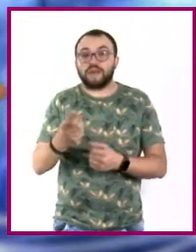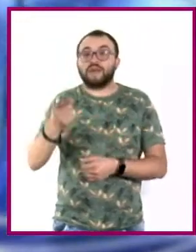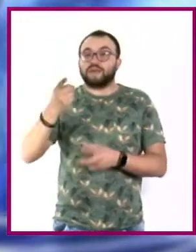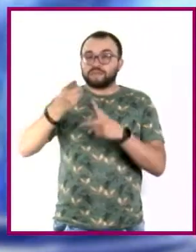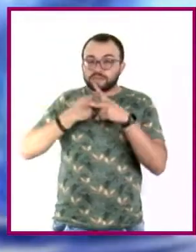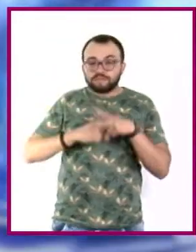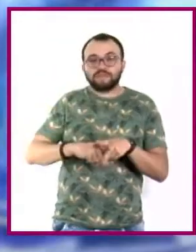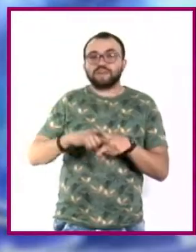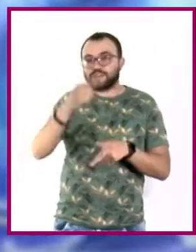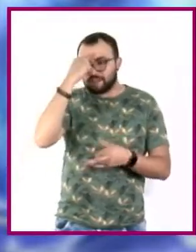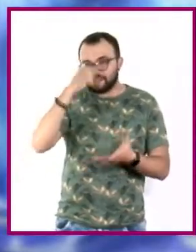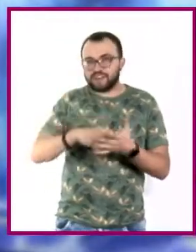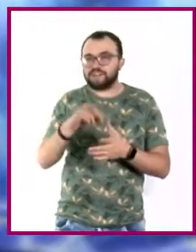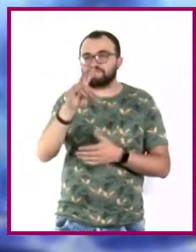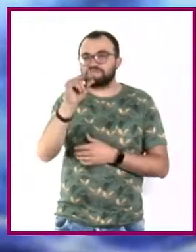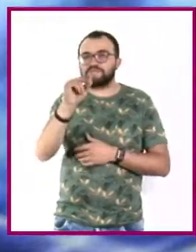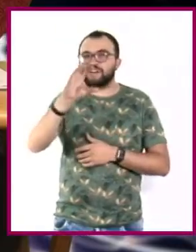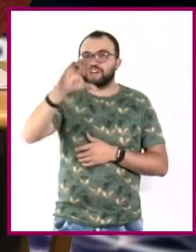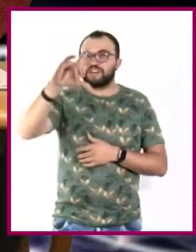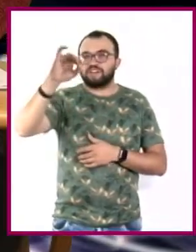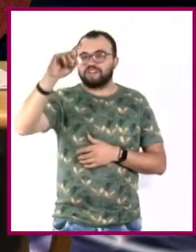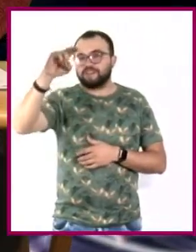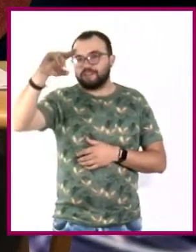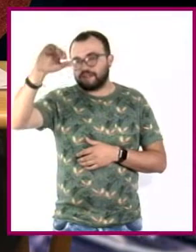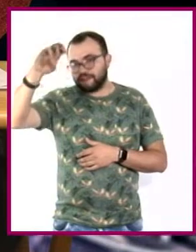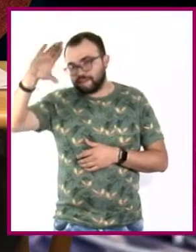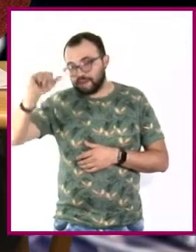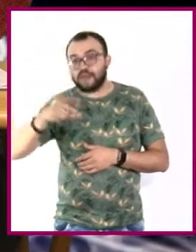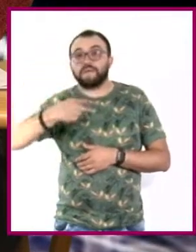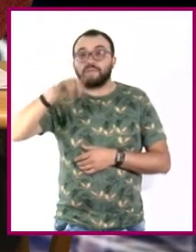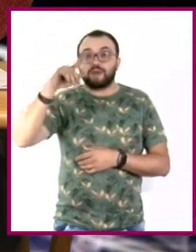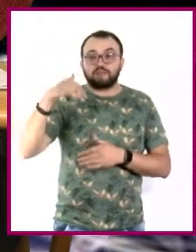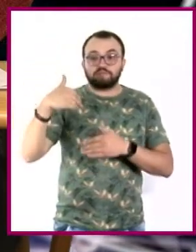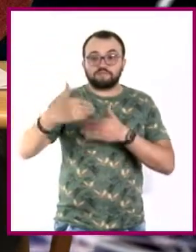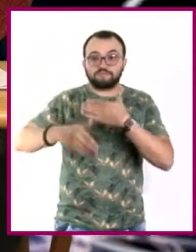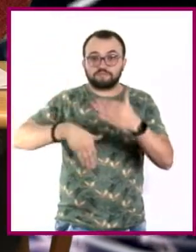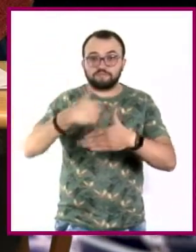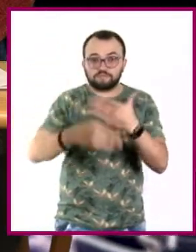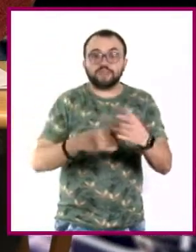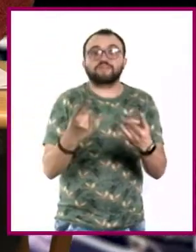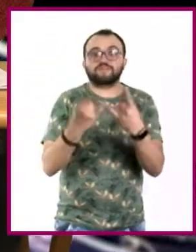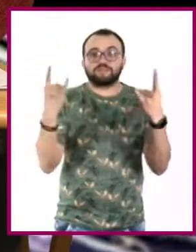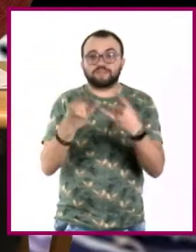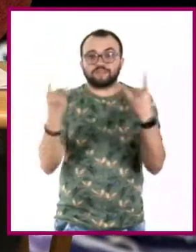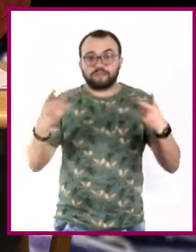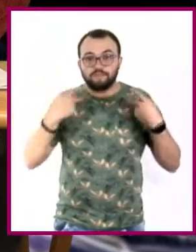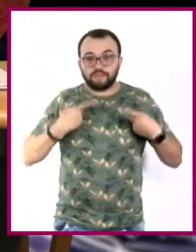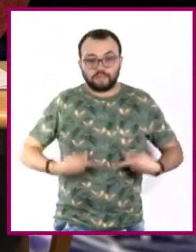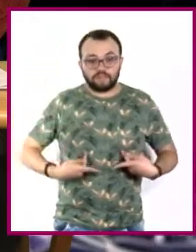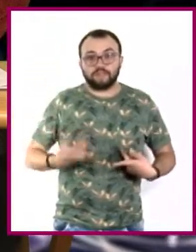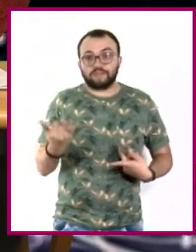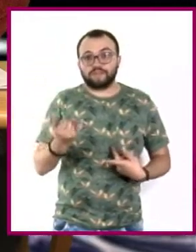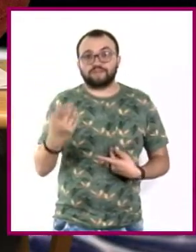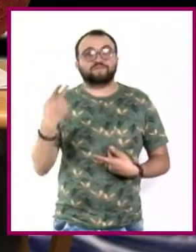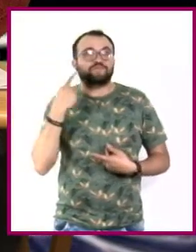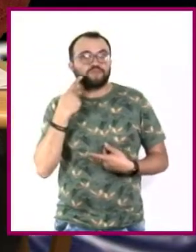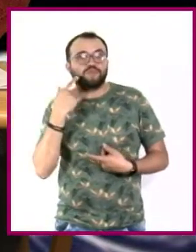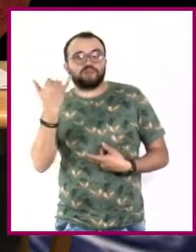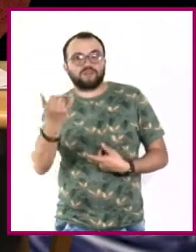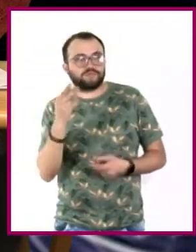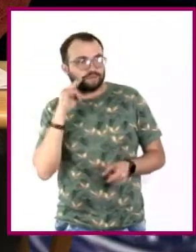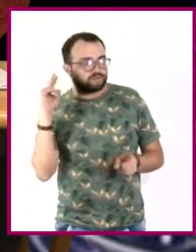al paso de los años, muchos historiadores, políticos y, claro, los medios de comunicación han volteado a escuchar con